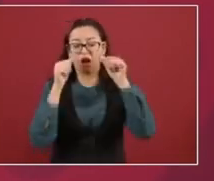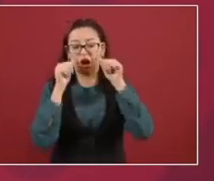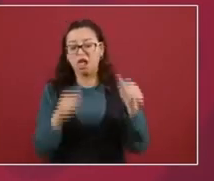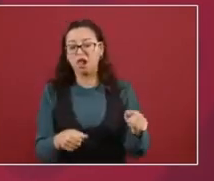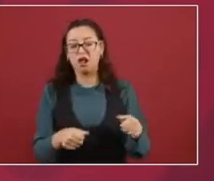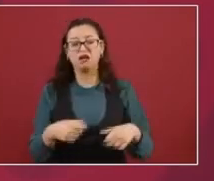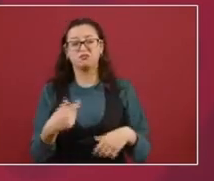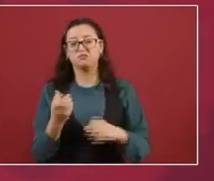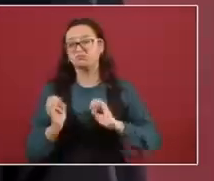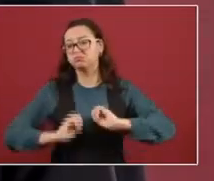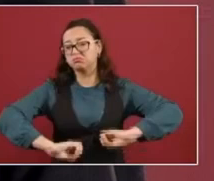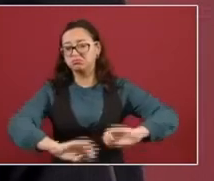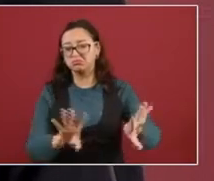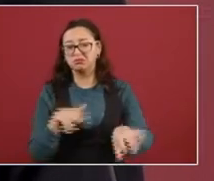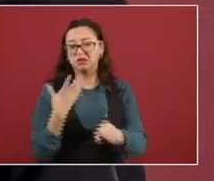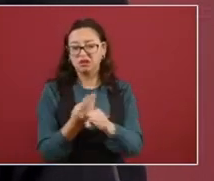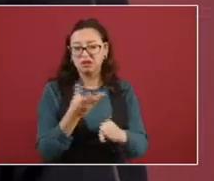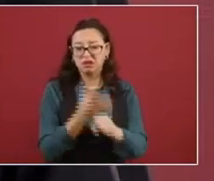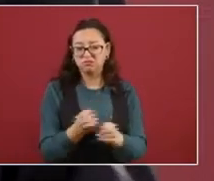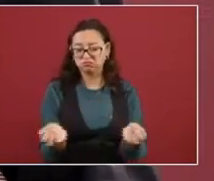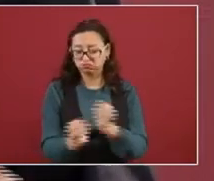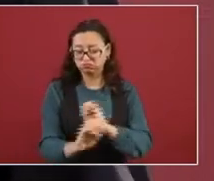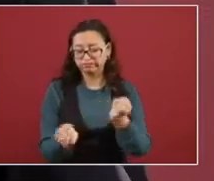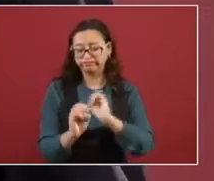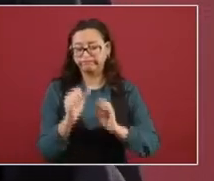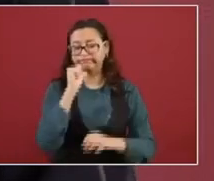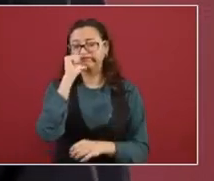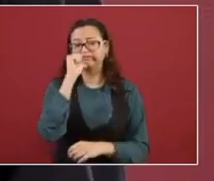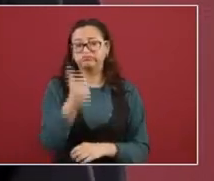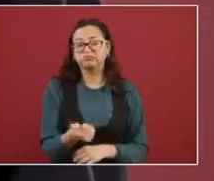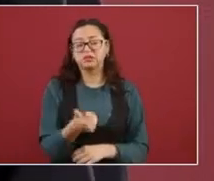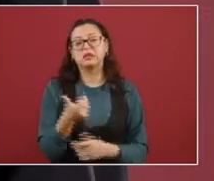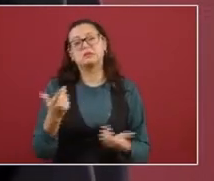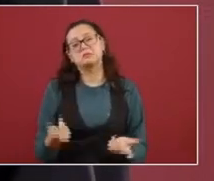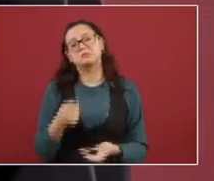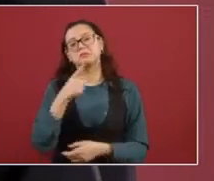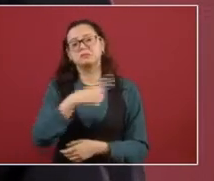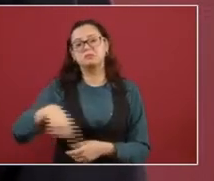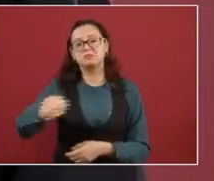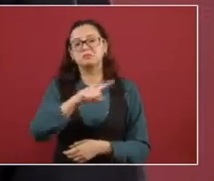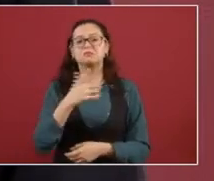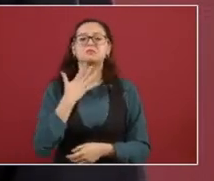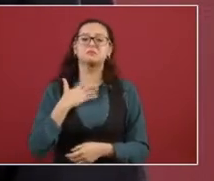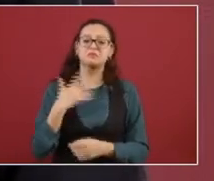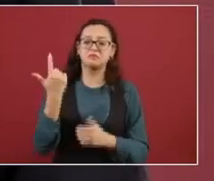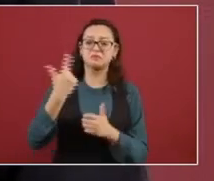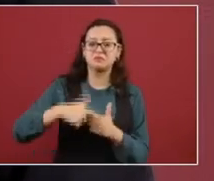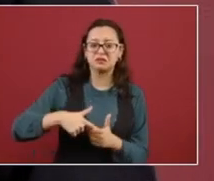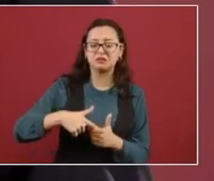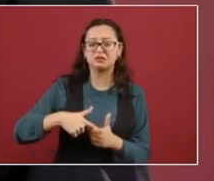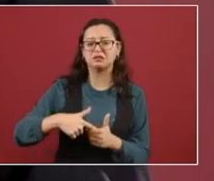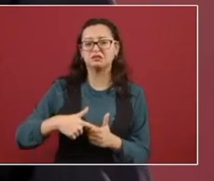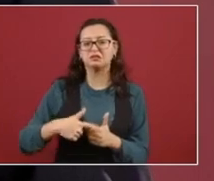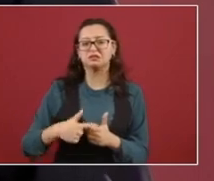falta de mantenimiento. Por eso se producen